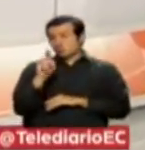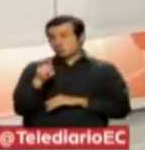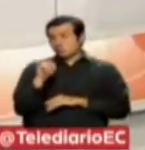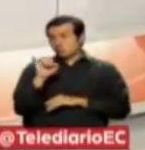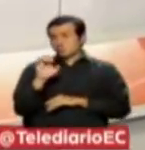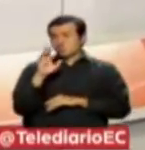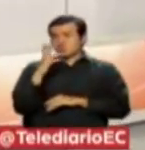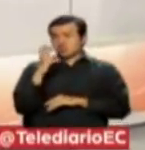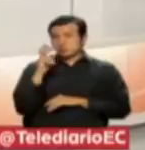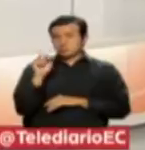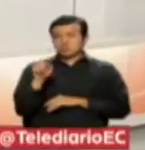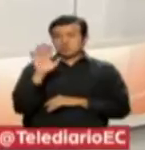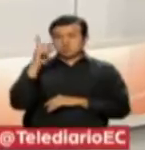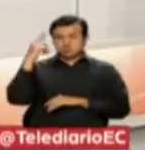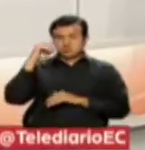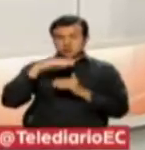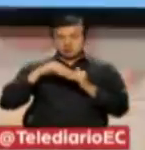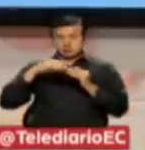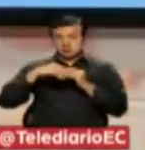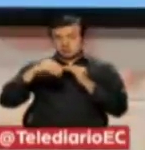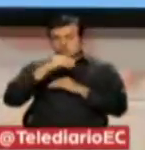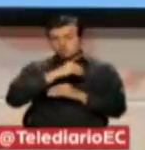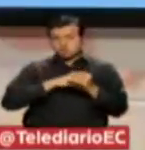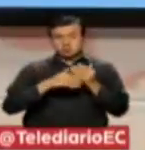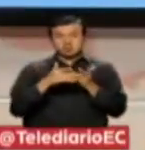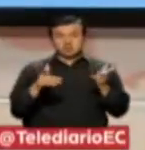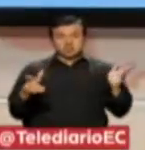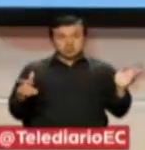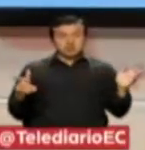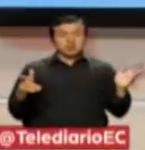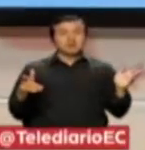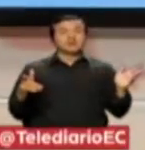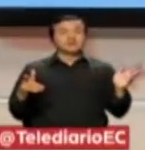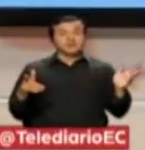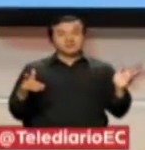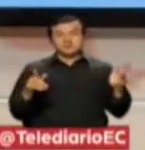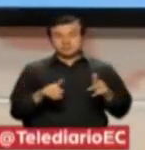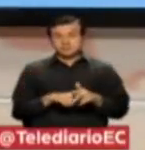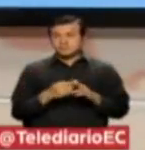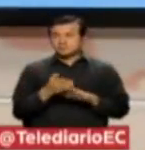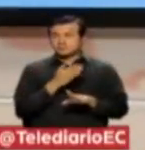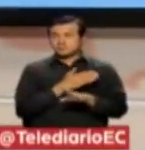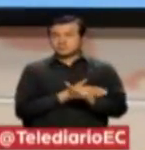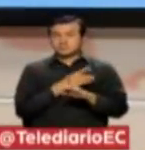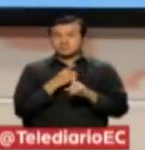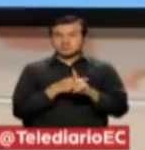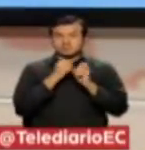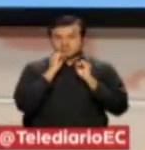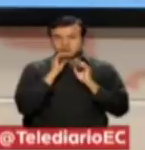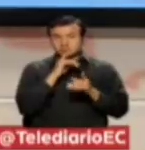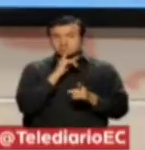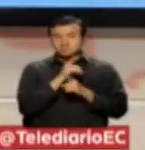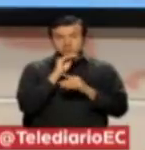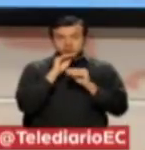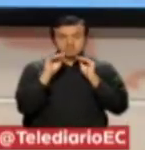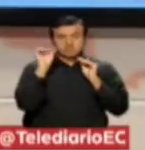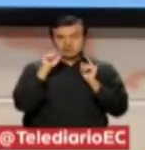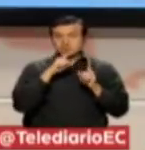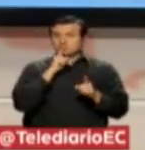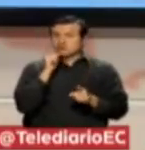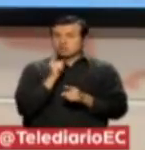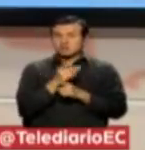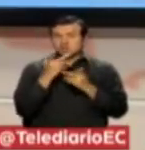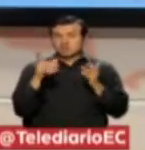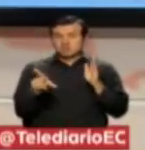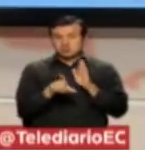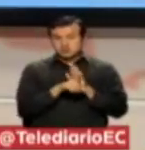devolver 13.5 millones de dólares? Si nosotros tendríamos la ley que enviamos a principios de septiembre del año pasado, le podría afirmar con toda certeza, porque esa